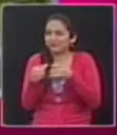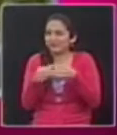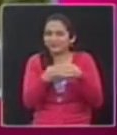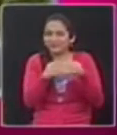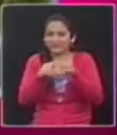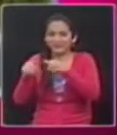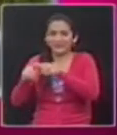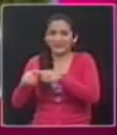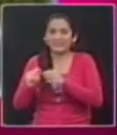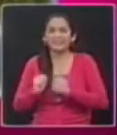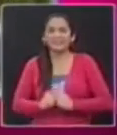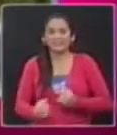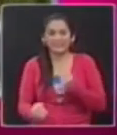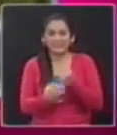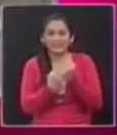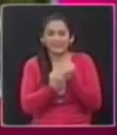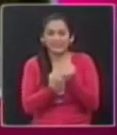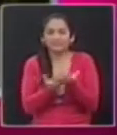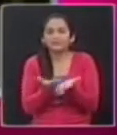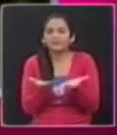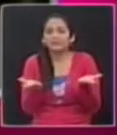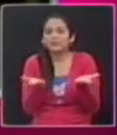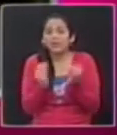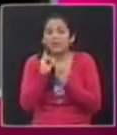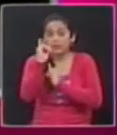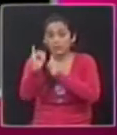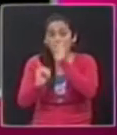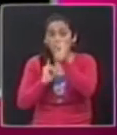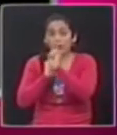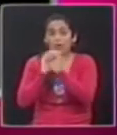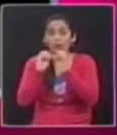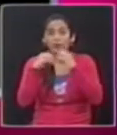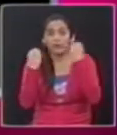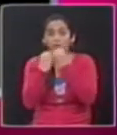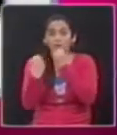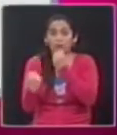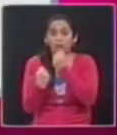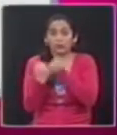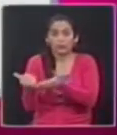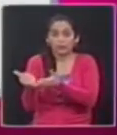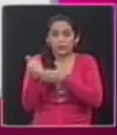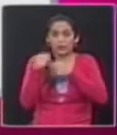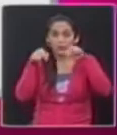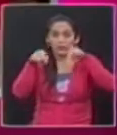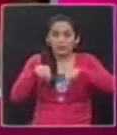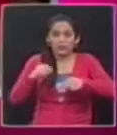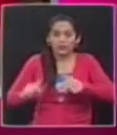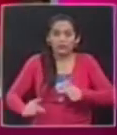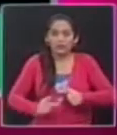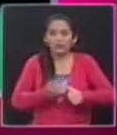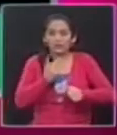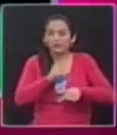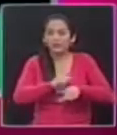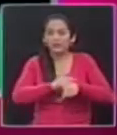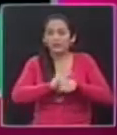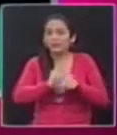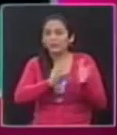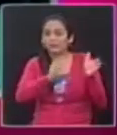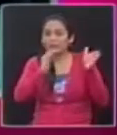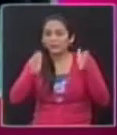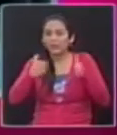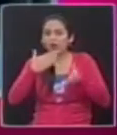que nos vienen desde organizaciones internacionales, porque en esta segunda edición el programa